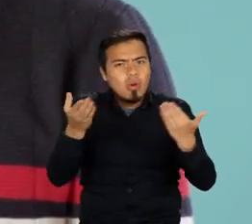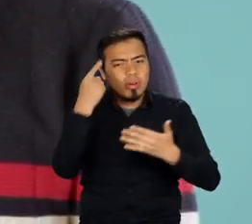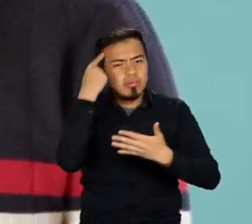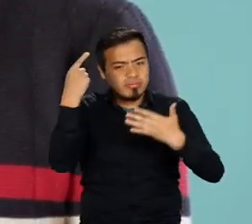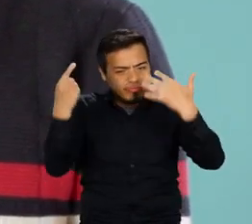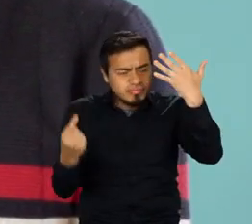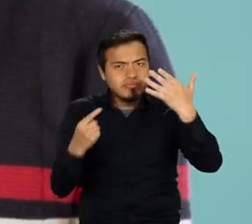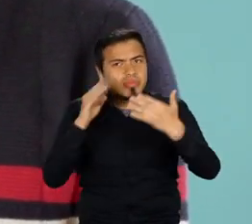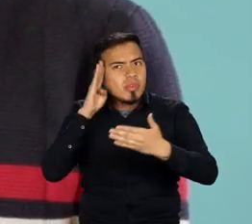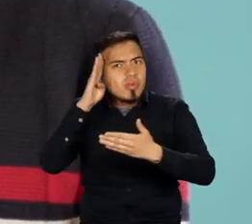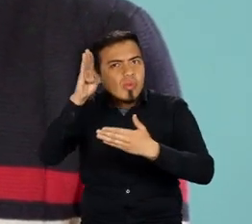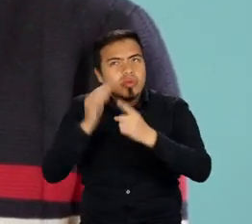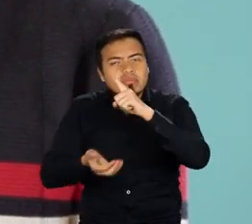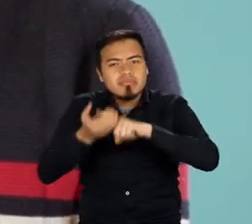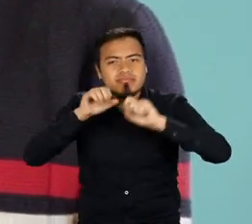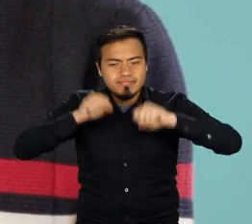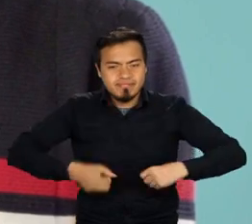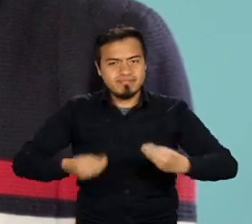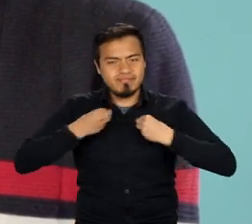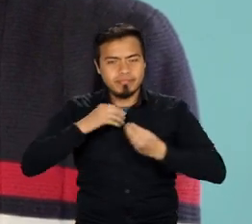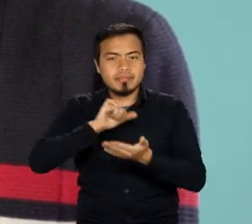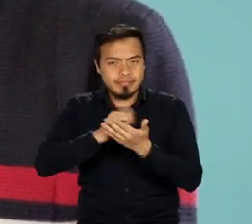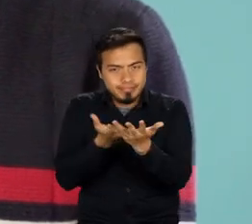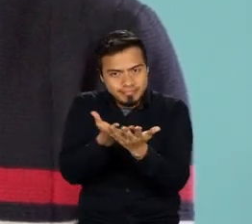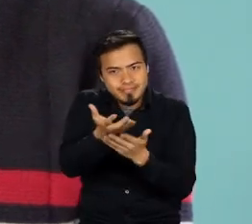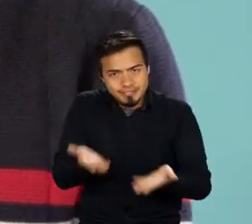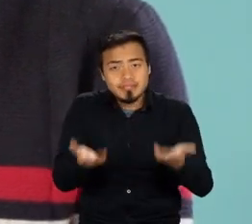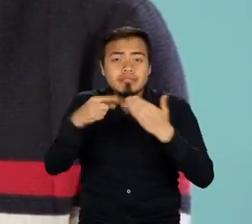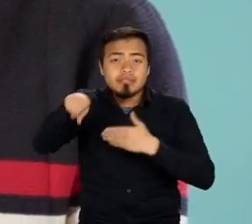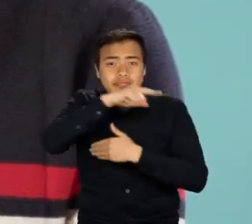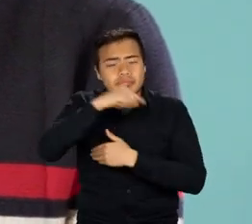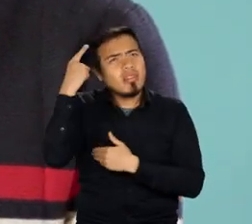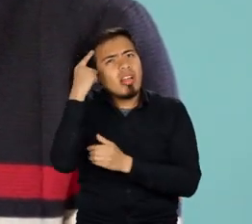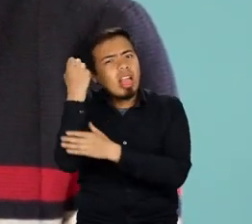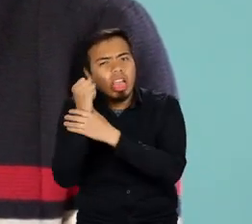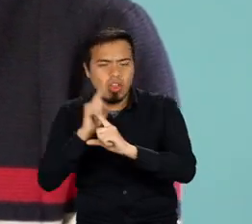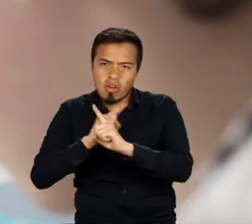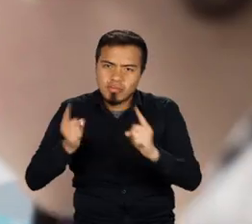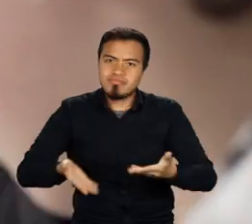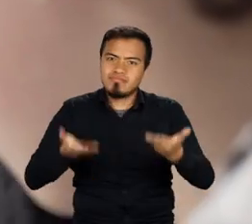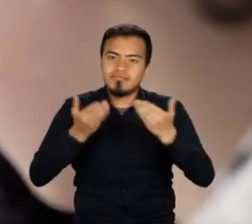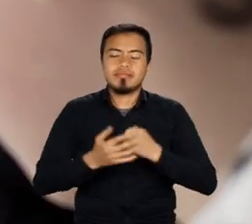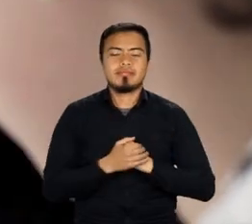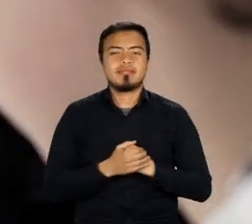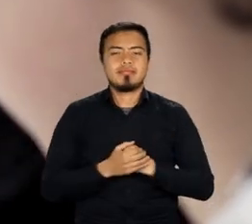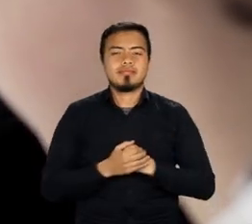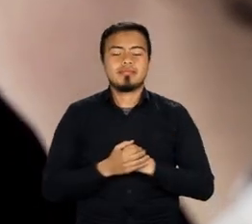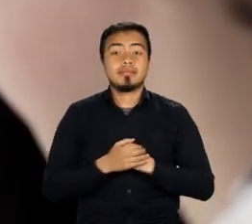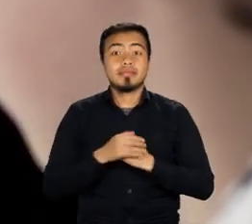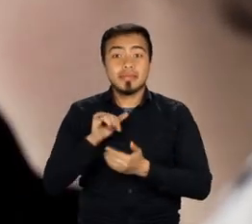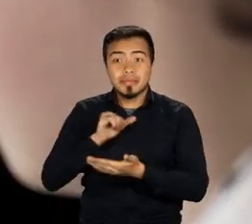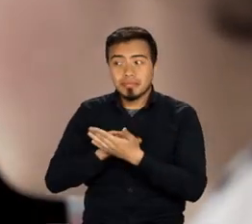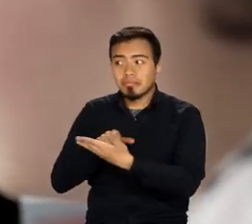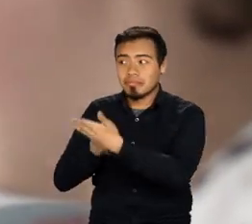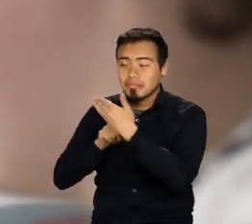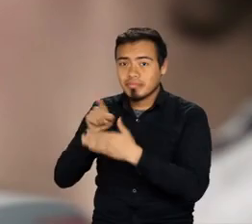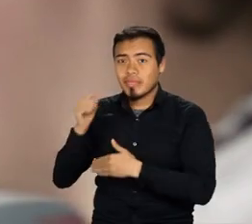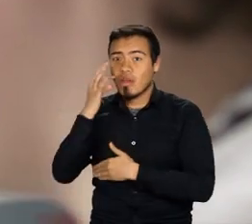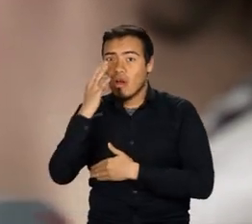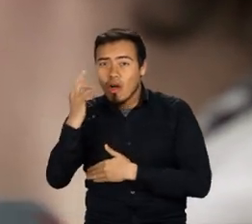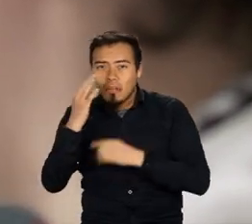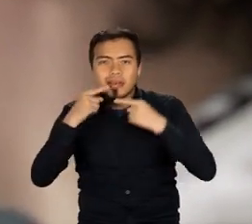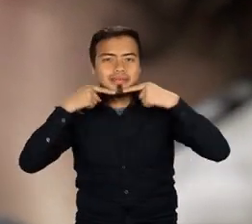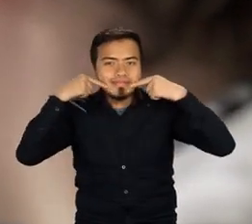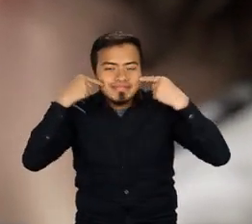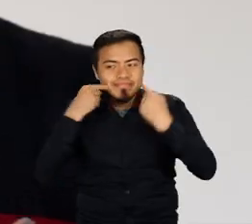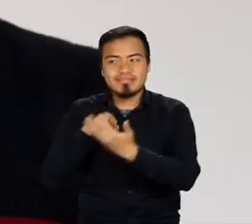por cumplir, por hacer. Entonces ese sería el consejo, que nunca pierdan la esperanza. Con una sonrisa siempre en su cara,